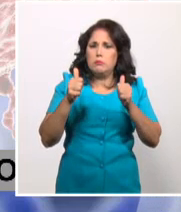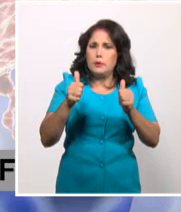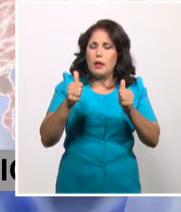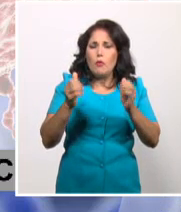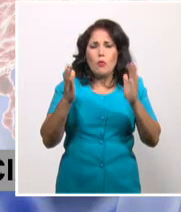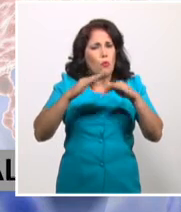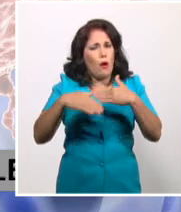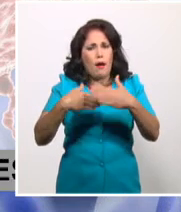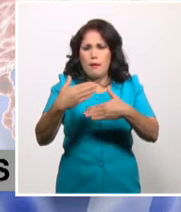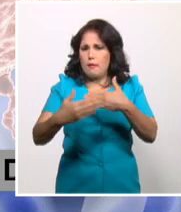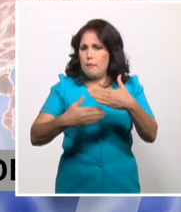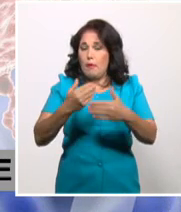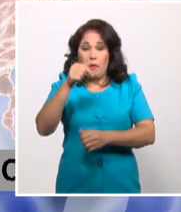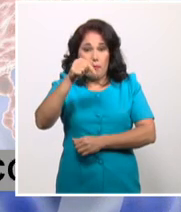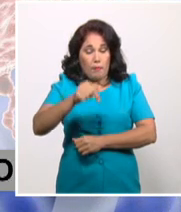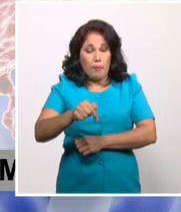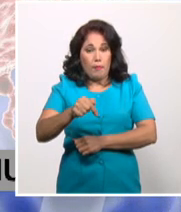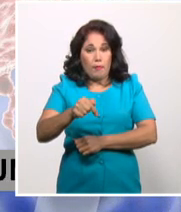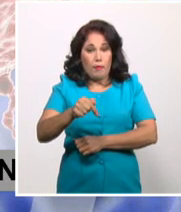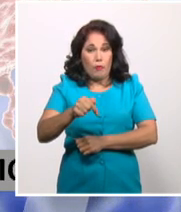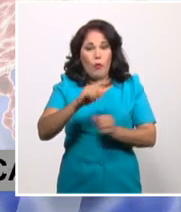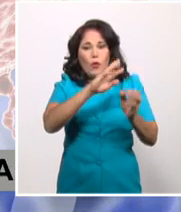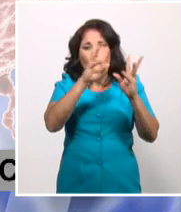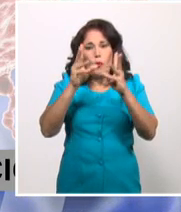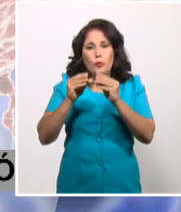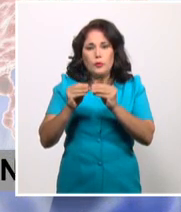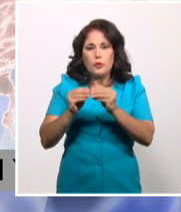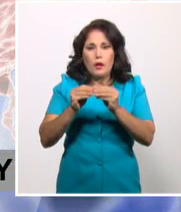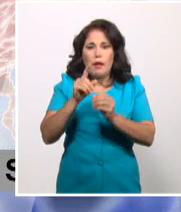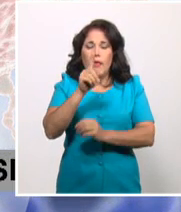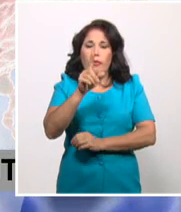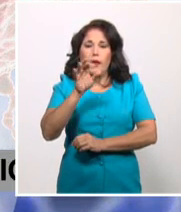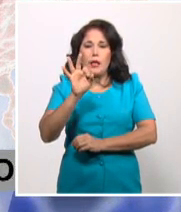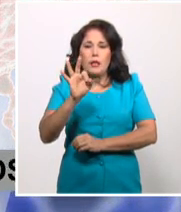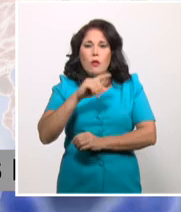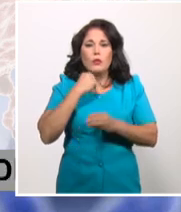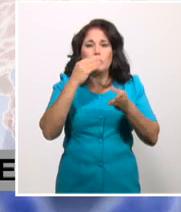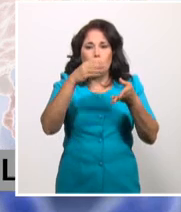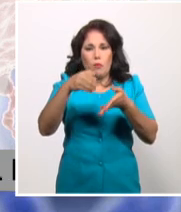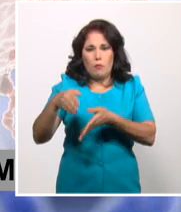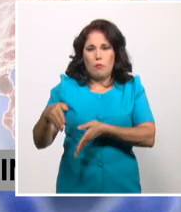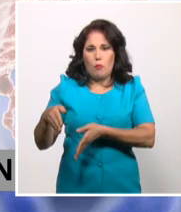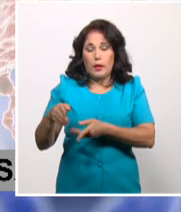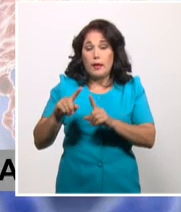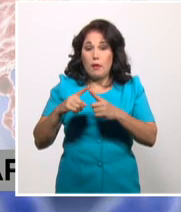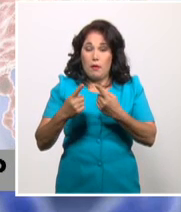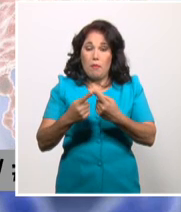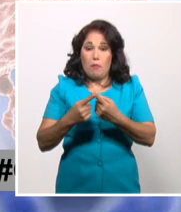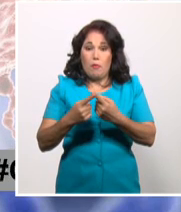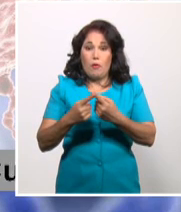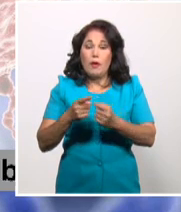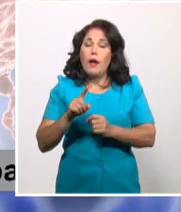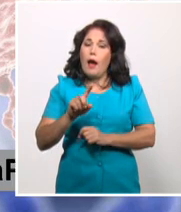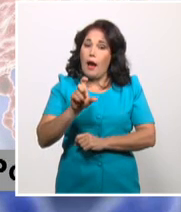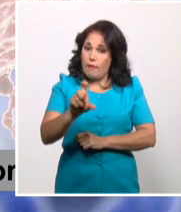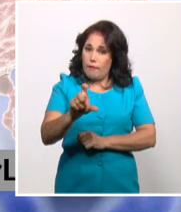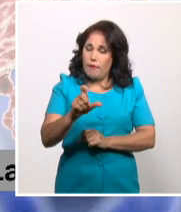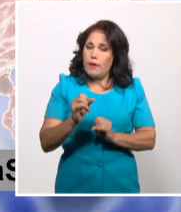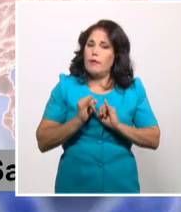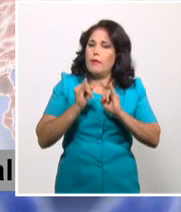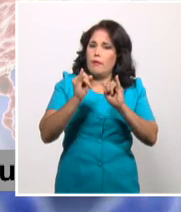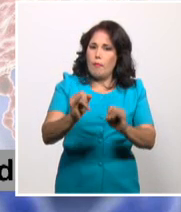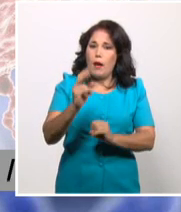y ya en el día de hoy se reportan un total de 18 fallecidos. ya que al final vamos a informar